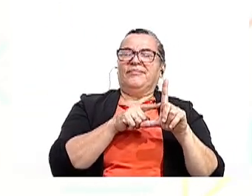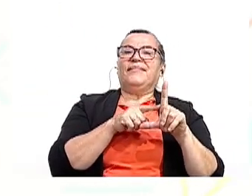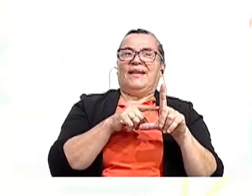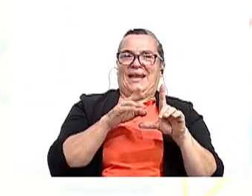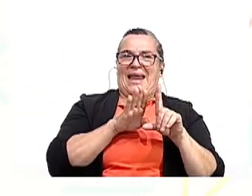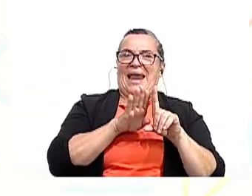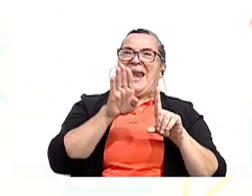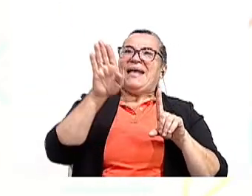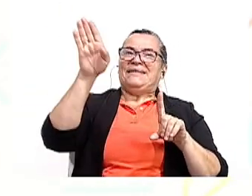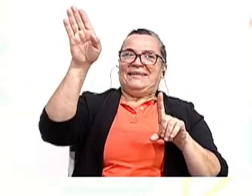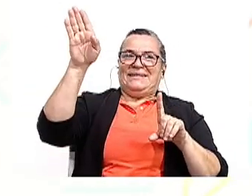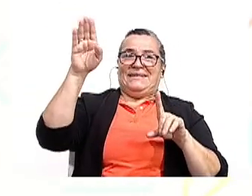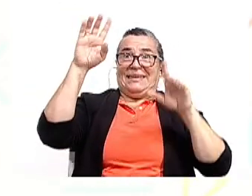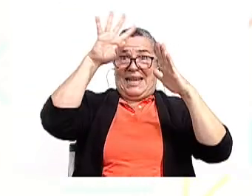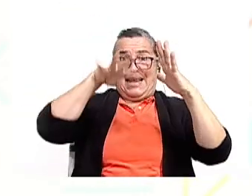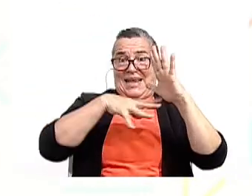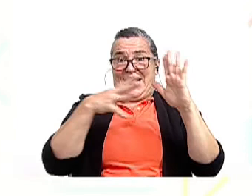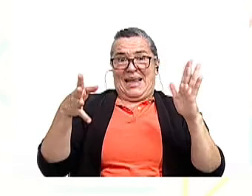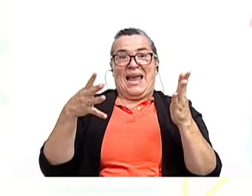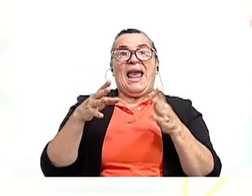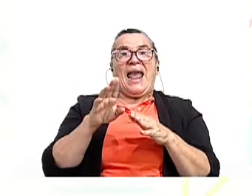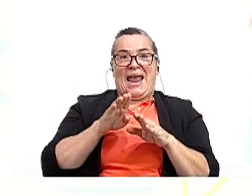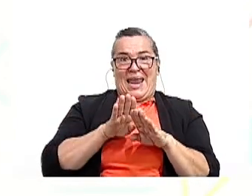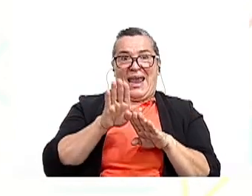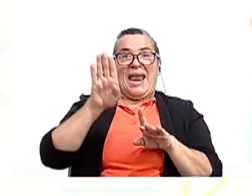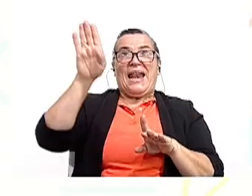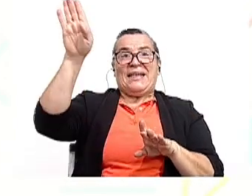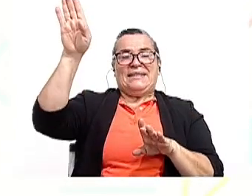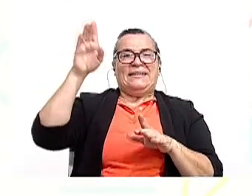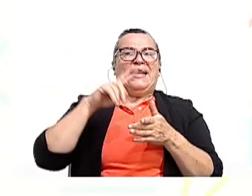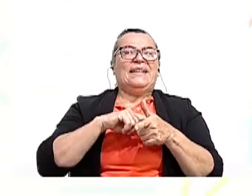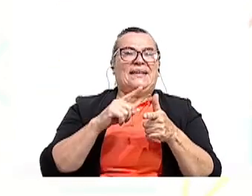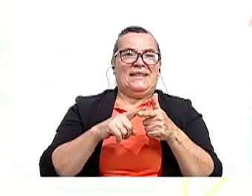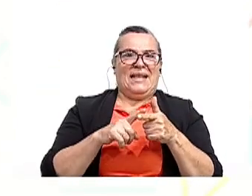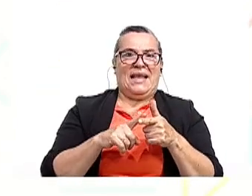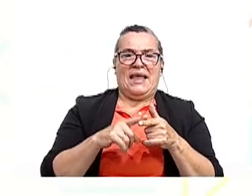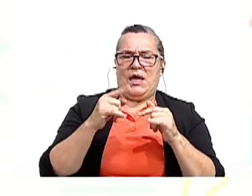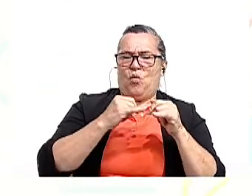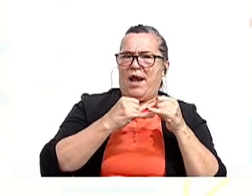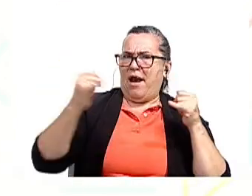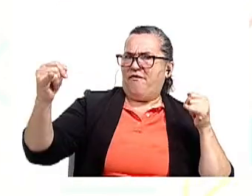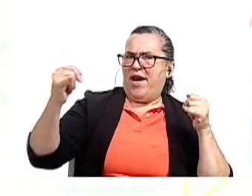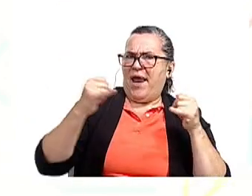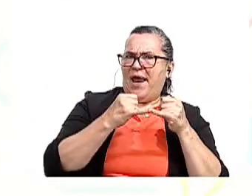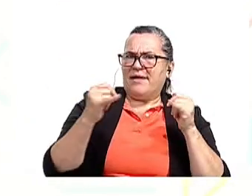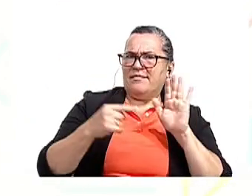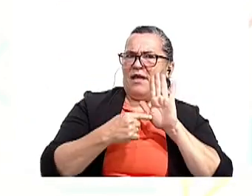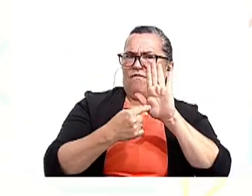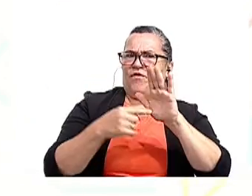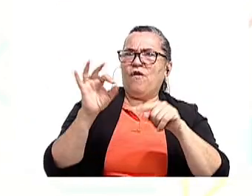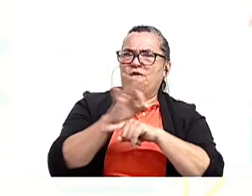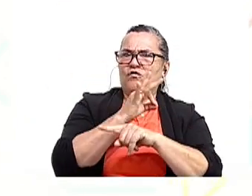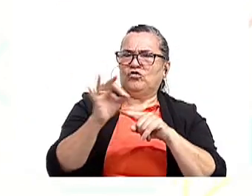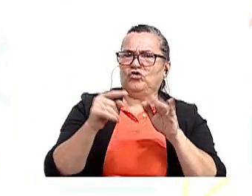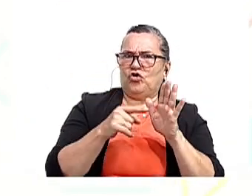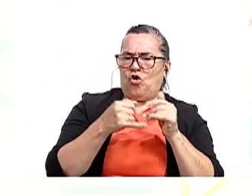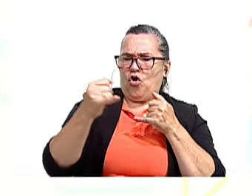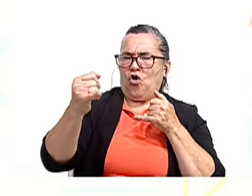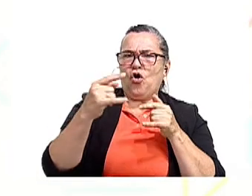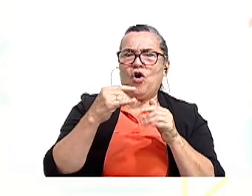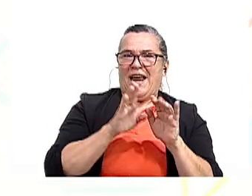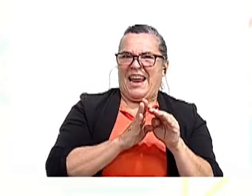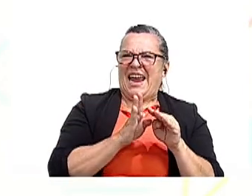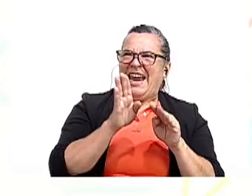creciente. Recuerden que una función lineal se representa mediante una recta y esta es creciente. ¿Por qué es